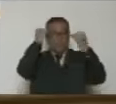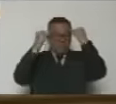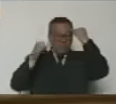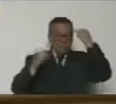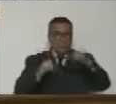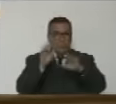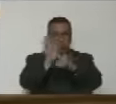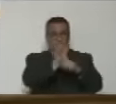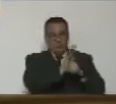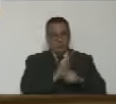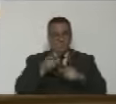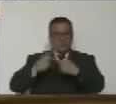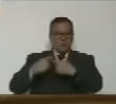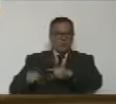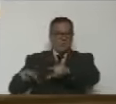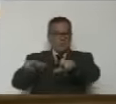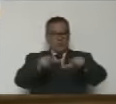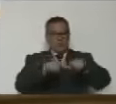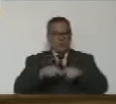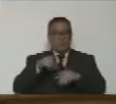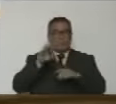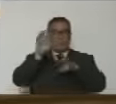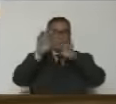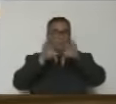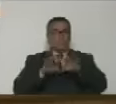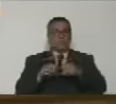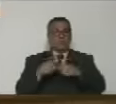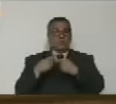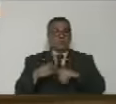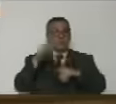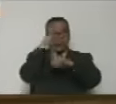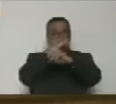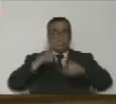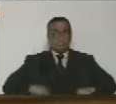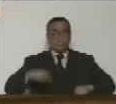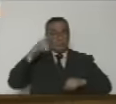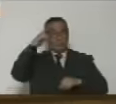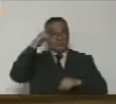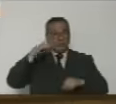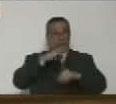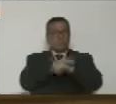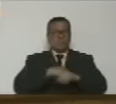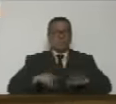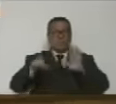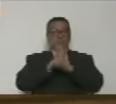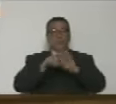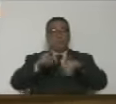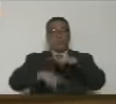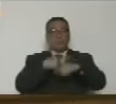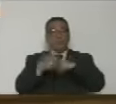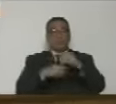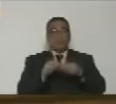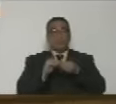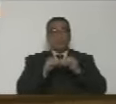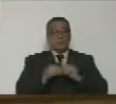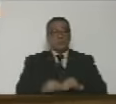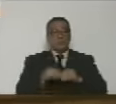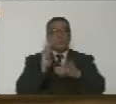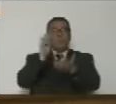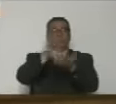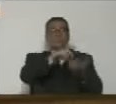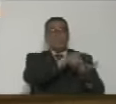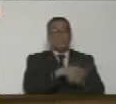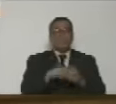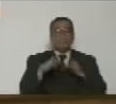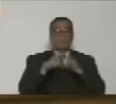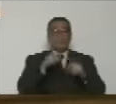para la seguridad y defensa de la nación en el marco de la doctrina militar bolivariana. La ley desarrollará los mecanismos para su